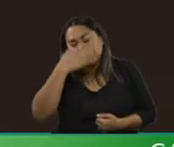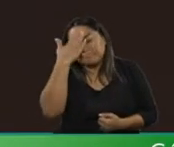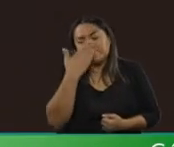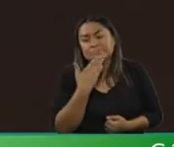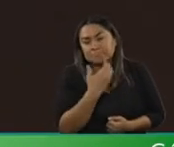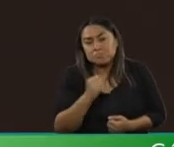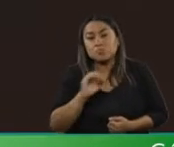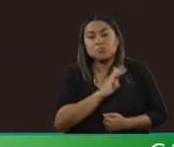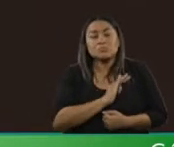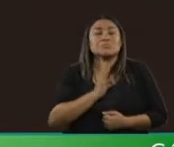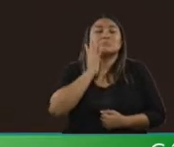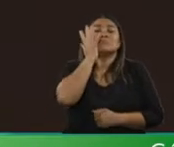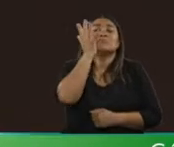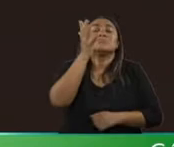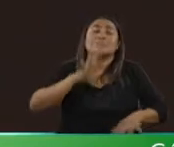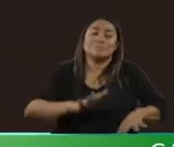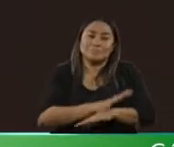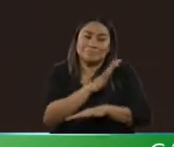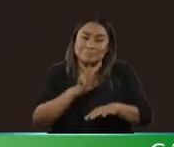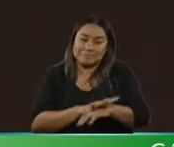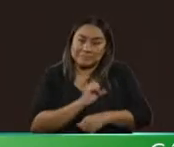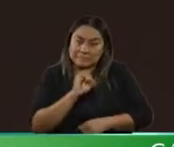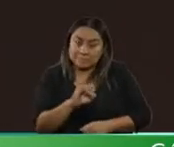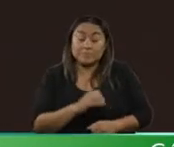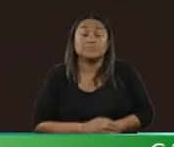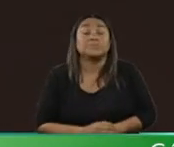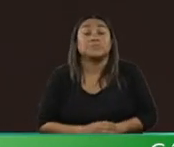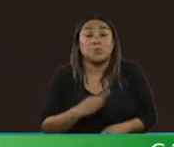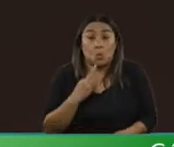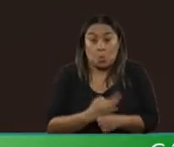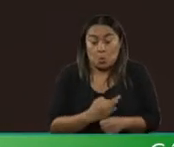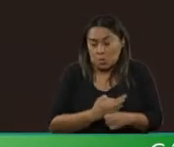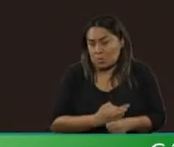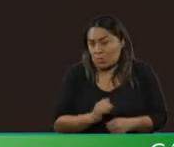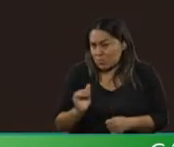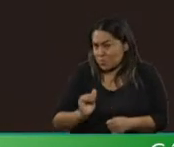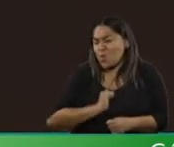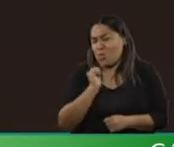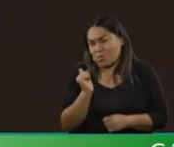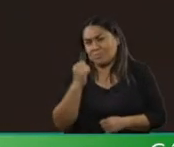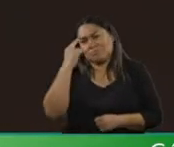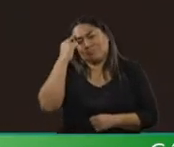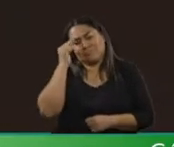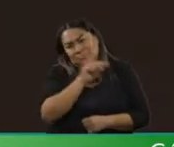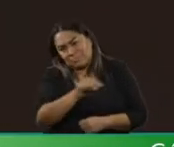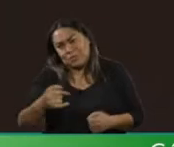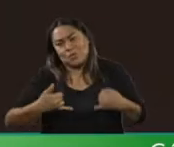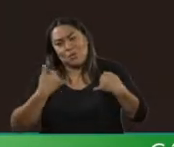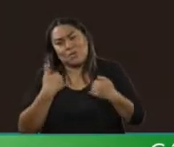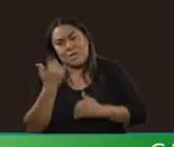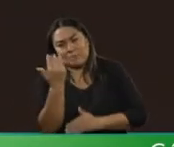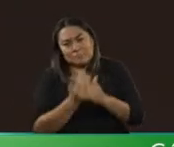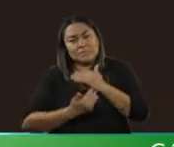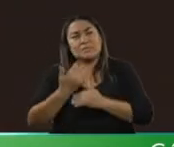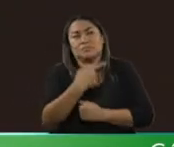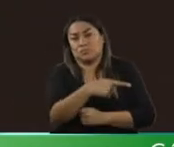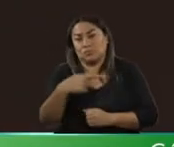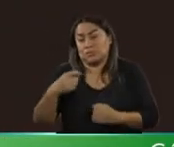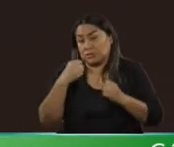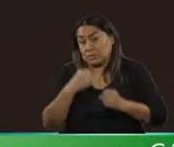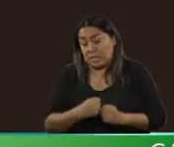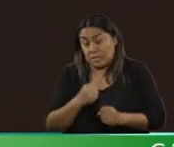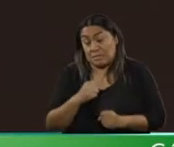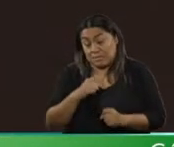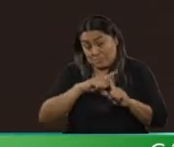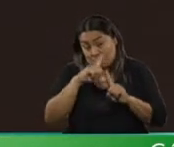para transformar este país. Ahora, más que nunca, es el momento de apostar por su éxito y bienestar, porque el